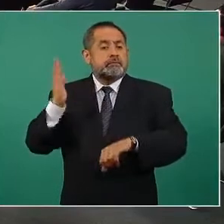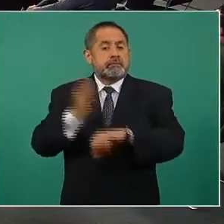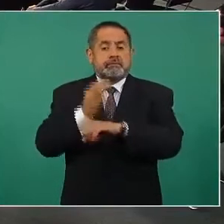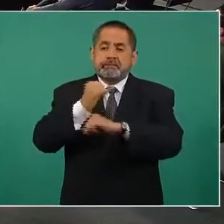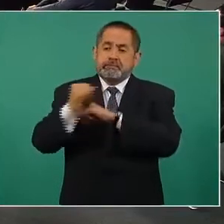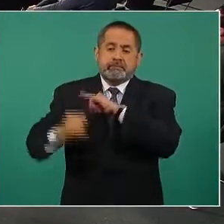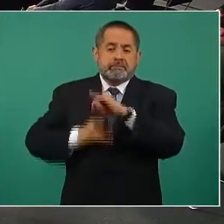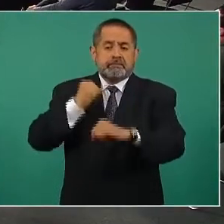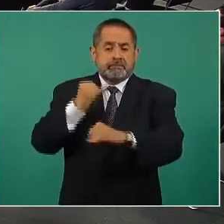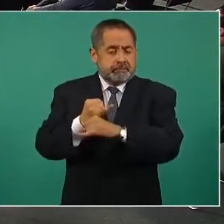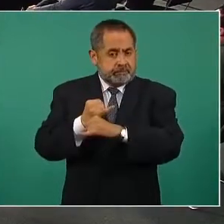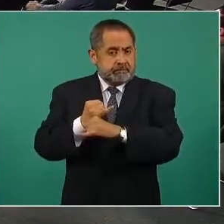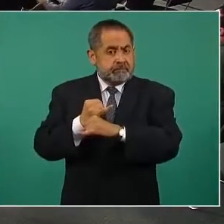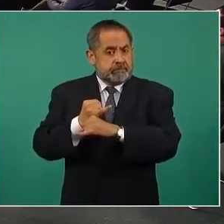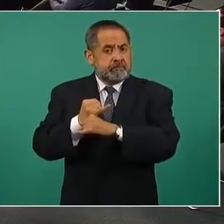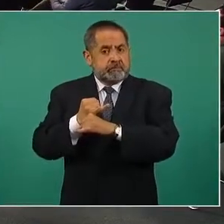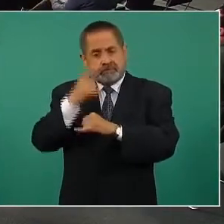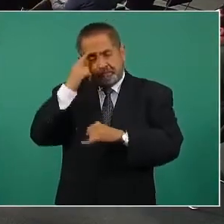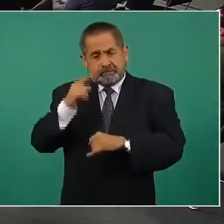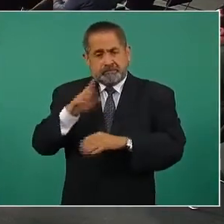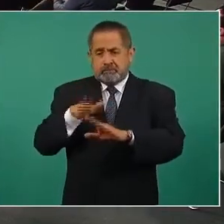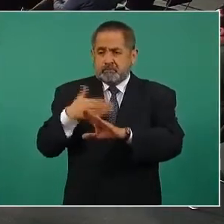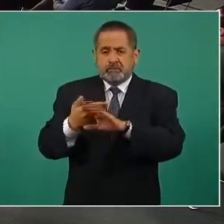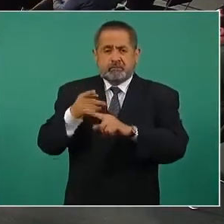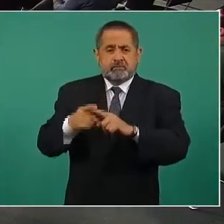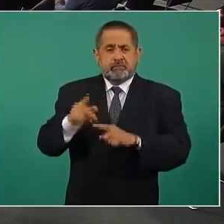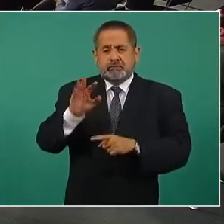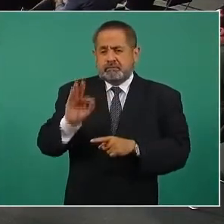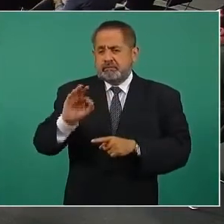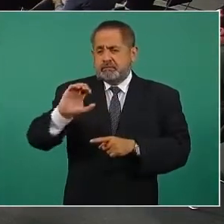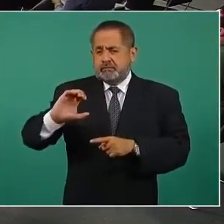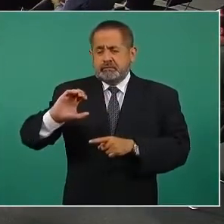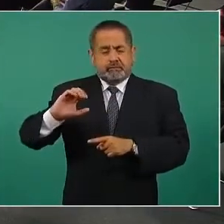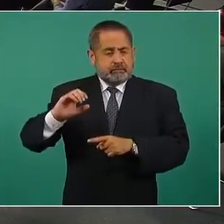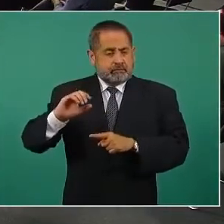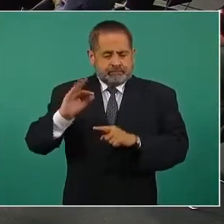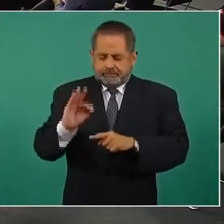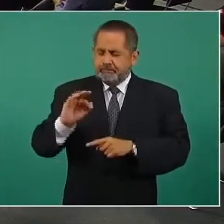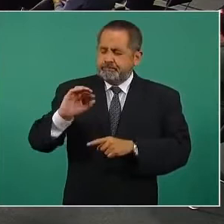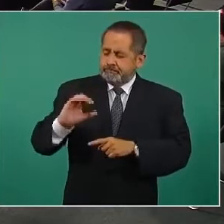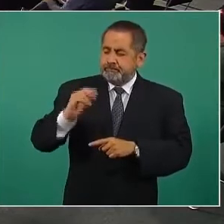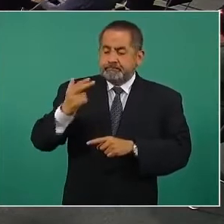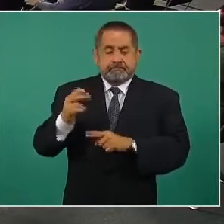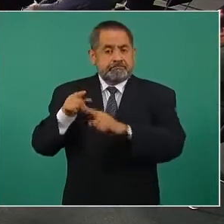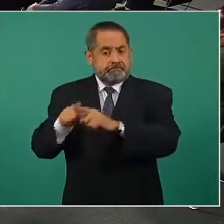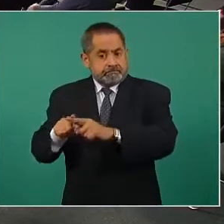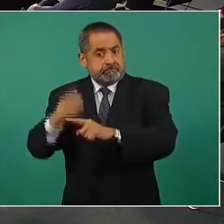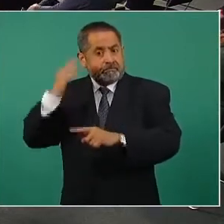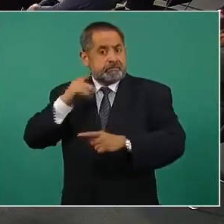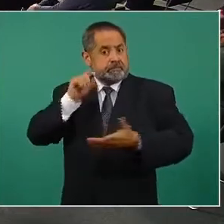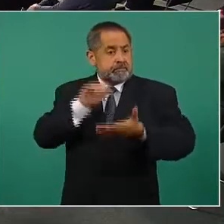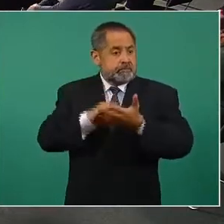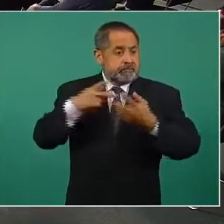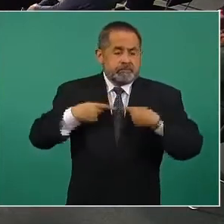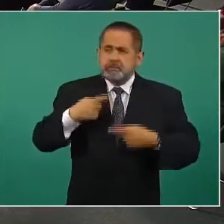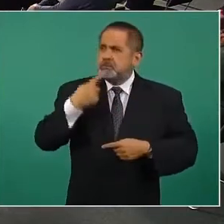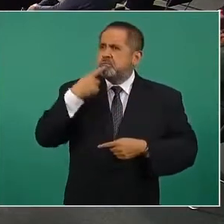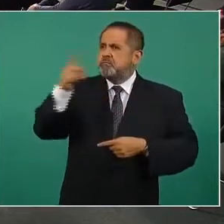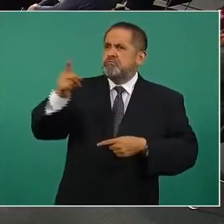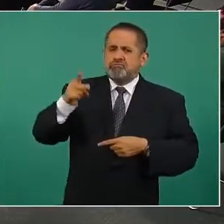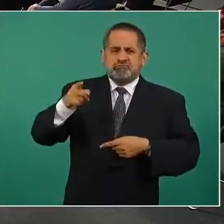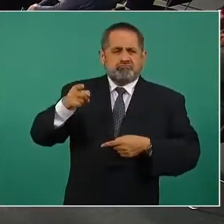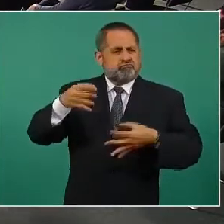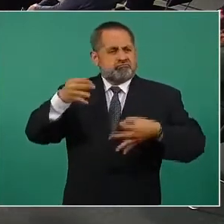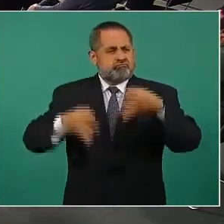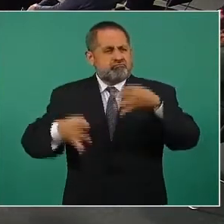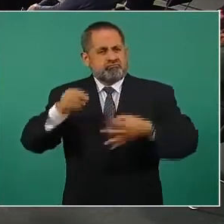Felipe Calderón Hinojosa, que más de 20,000 personas lo promovieron, lo llevaron a la Corte Penal Internacional en La